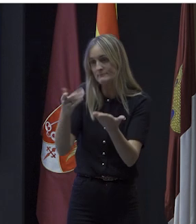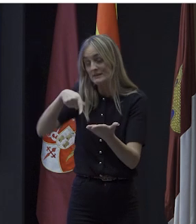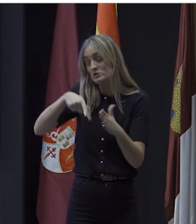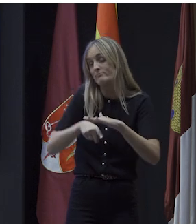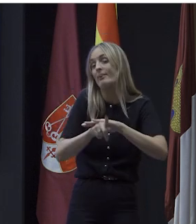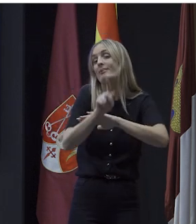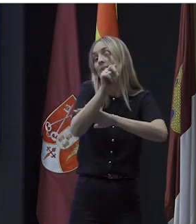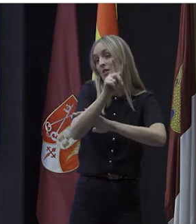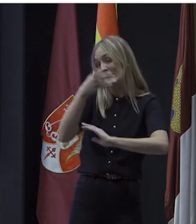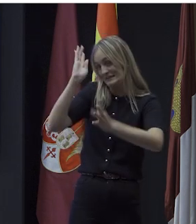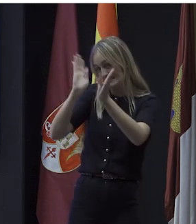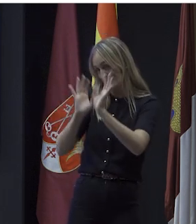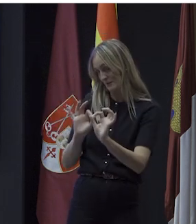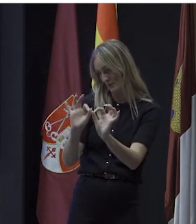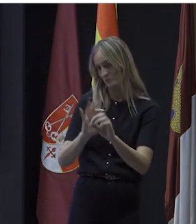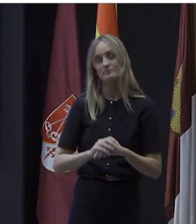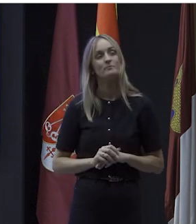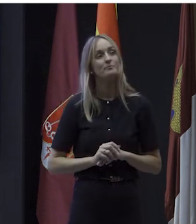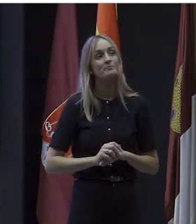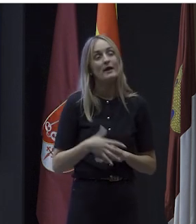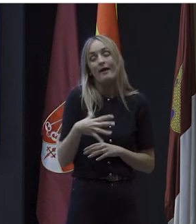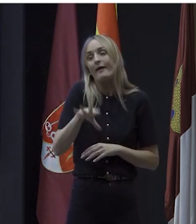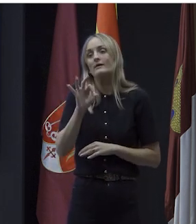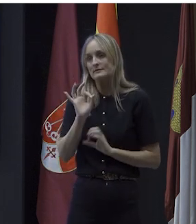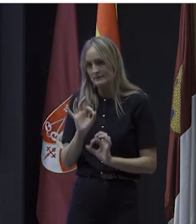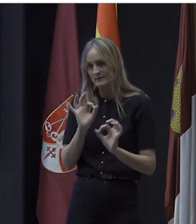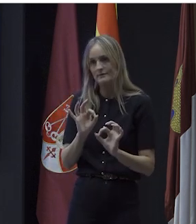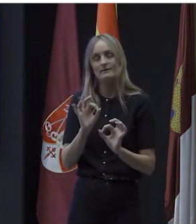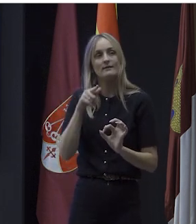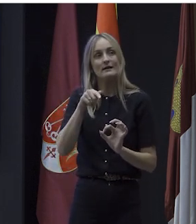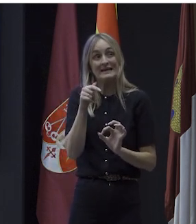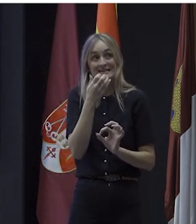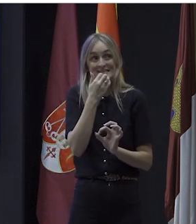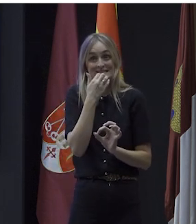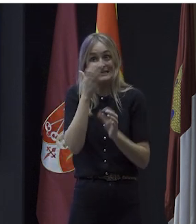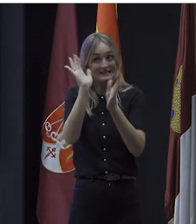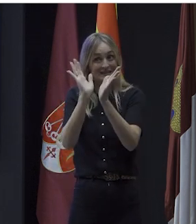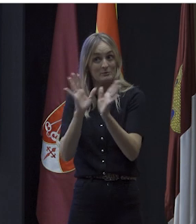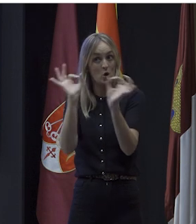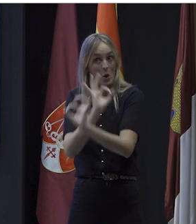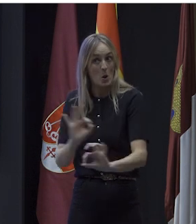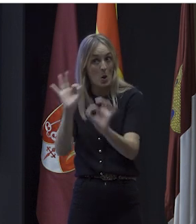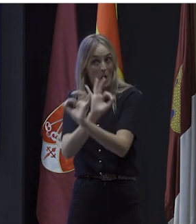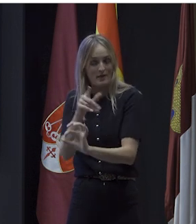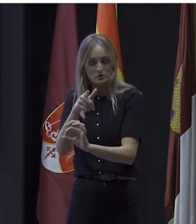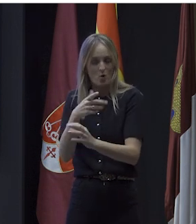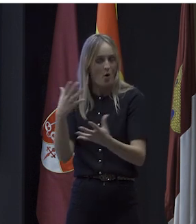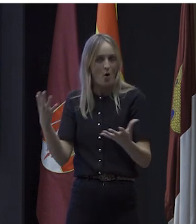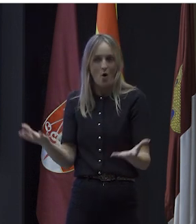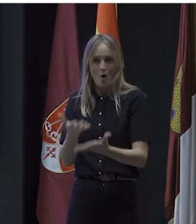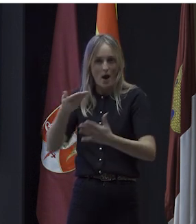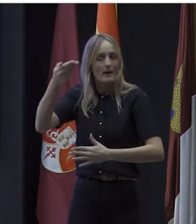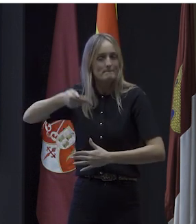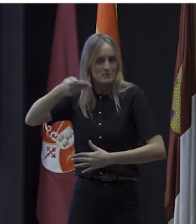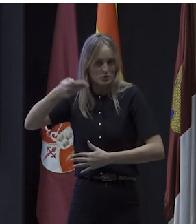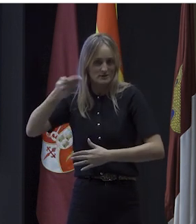todo este tratamiento. Y hay que entender que entonces, como no había ningún tratamiento, esto fue un auténtico boom. De repente los